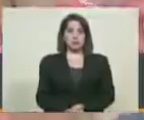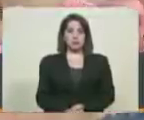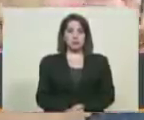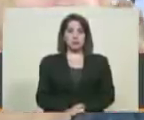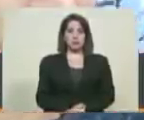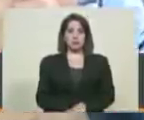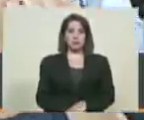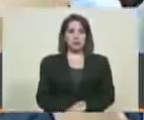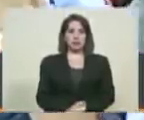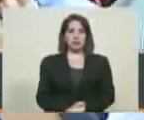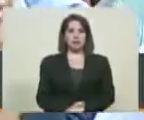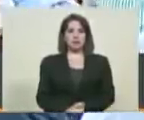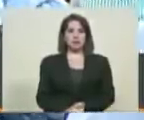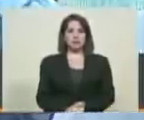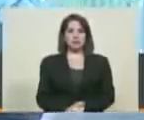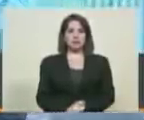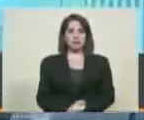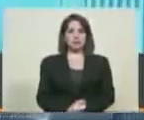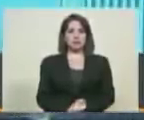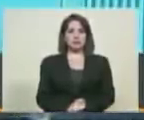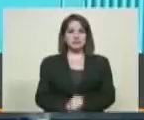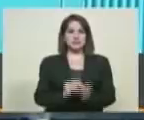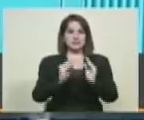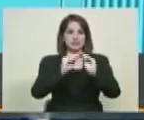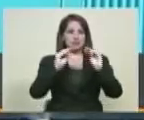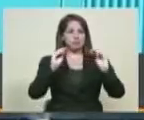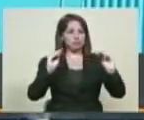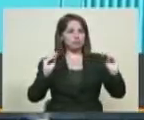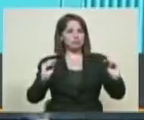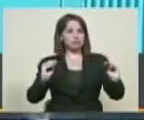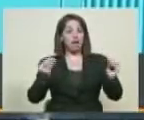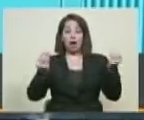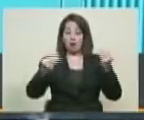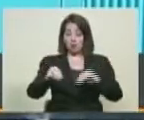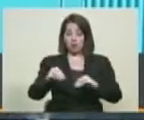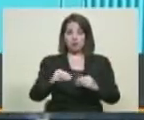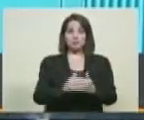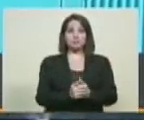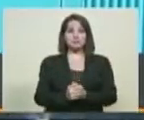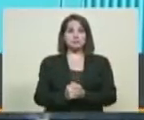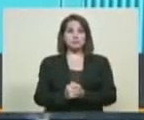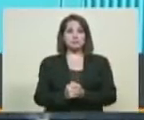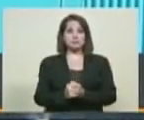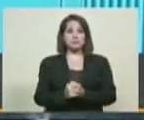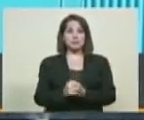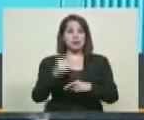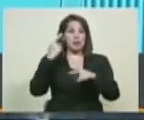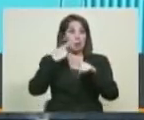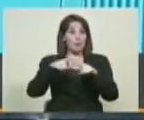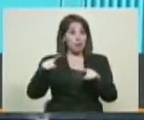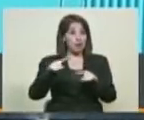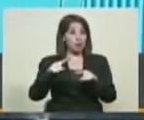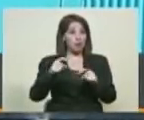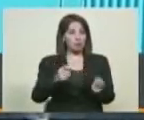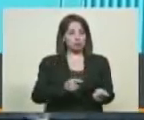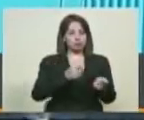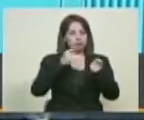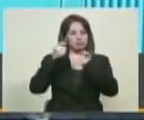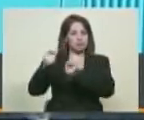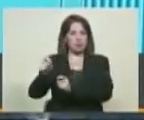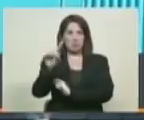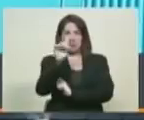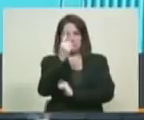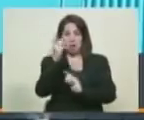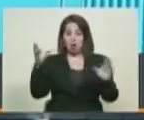Y aquí me solicita, yo esto lo voy a diferir, estoy de acuerdo, pero lo voy a diferir para que primero se realice